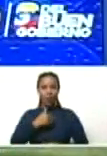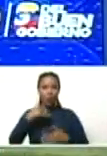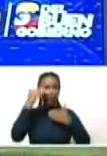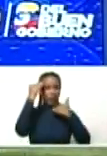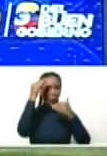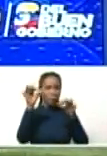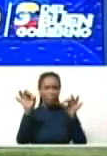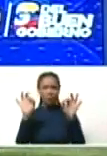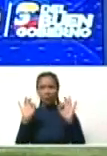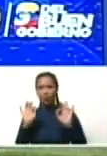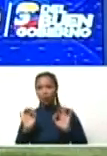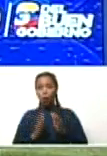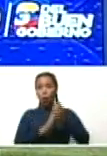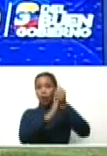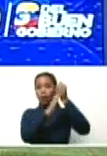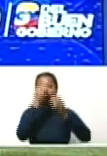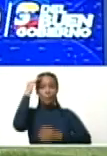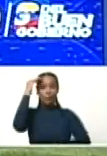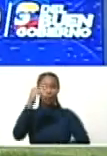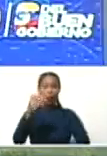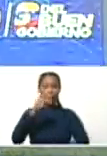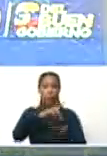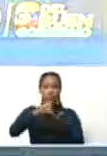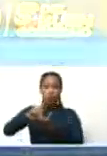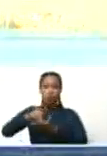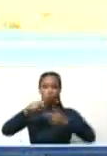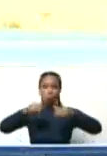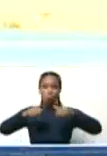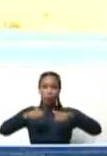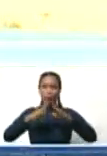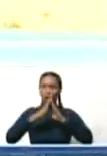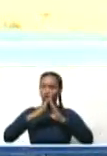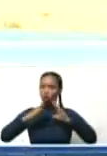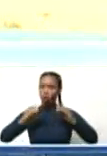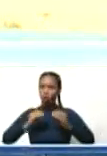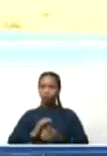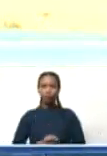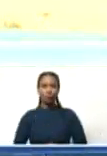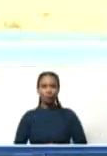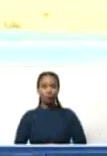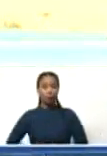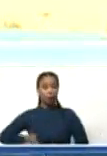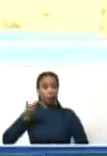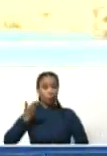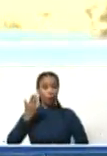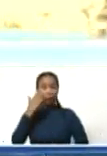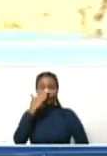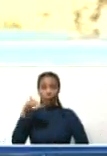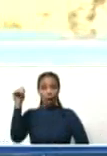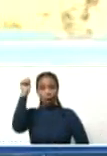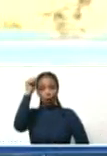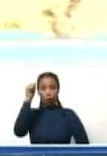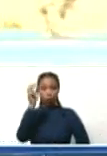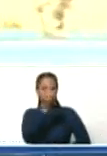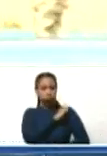a los líderes militares presentes, a todos, en particular al mayor general